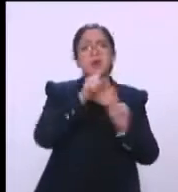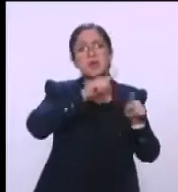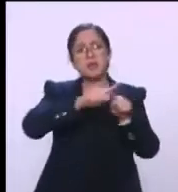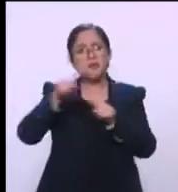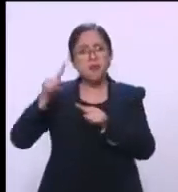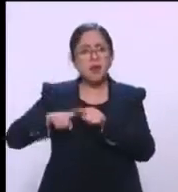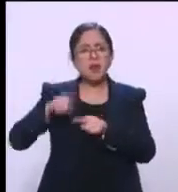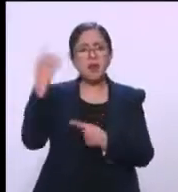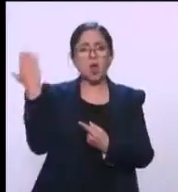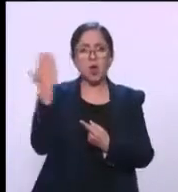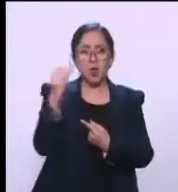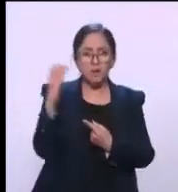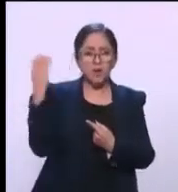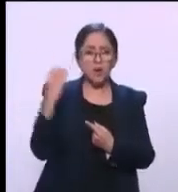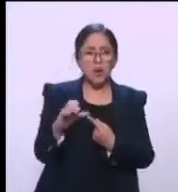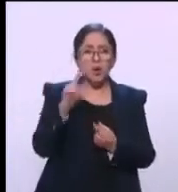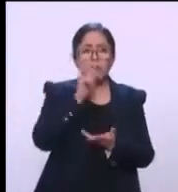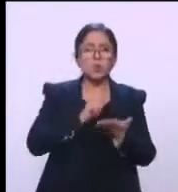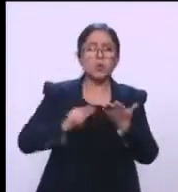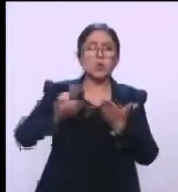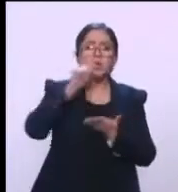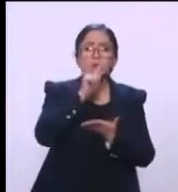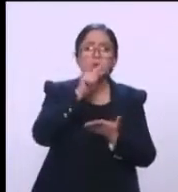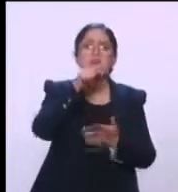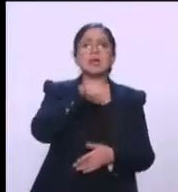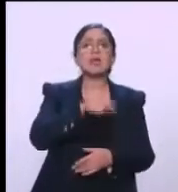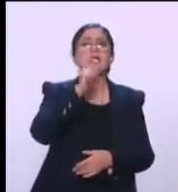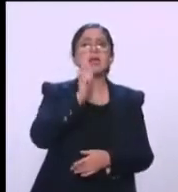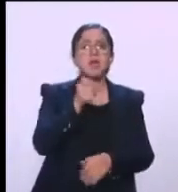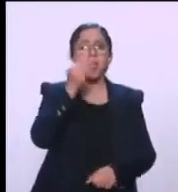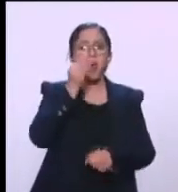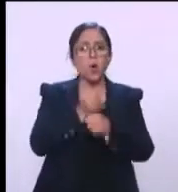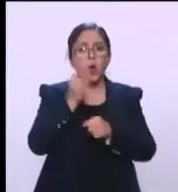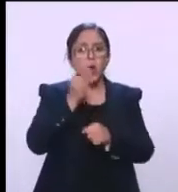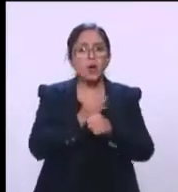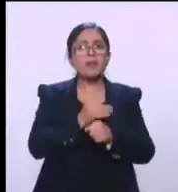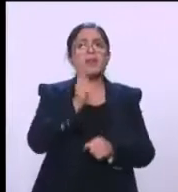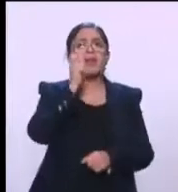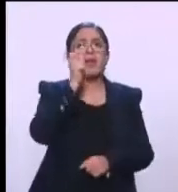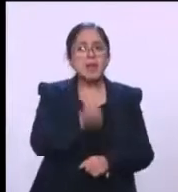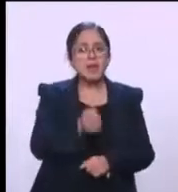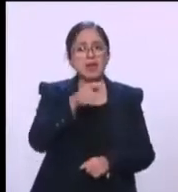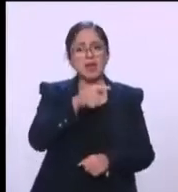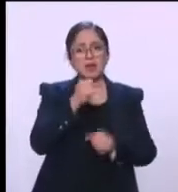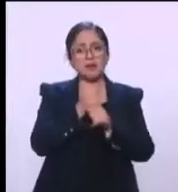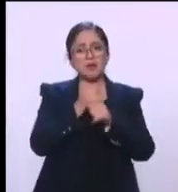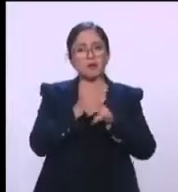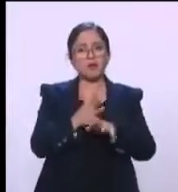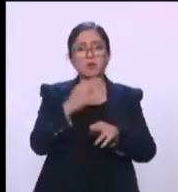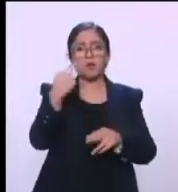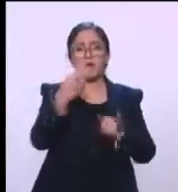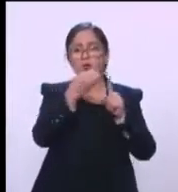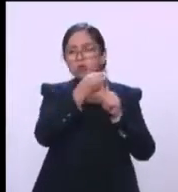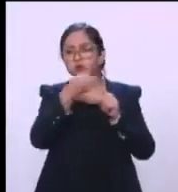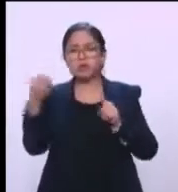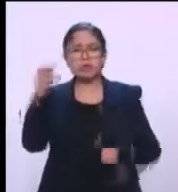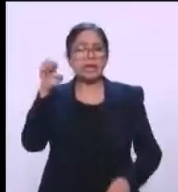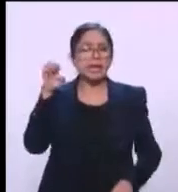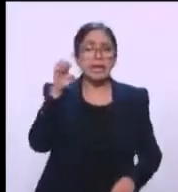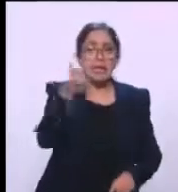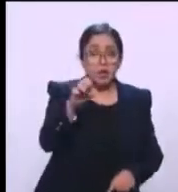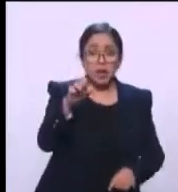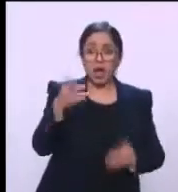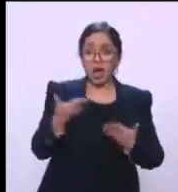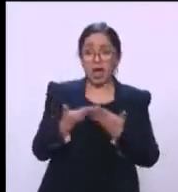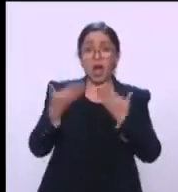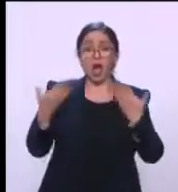contenido compartido de este tuit ha sido objetado y puede ser, aquí lo más importante, engañoso. Entonces ya Twitter está calificando